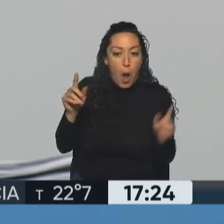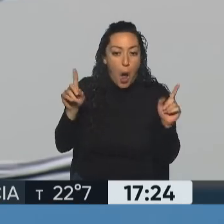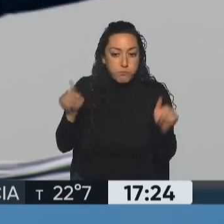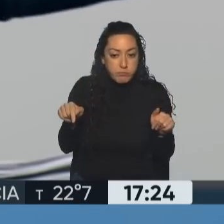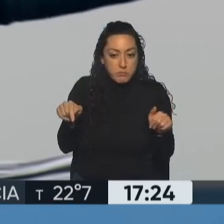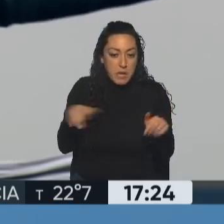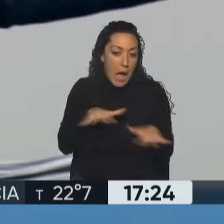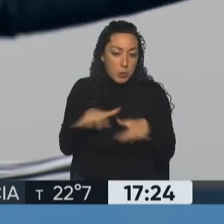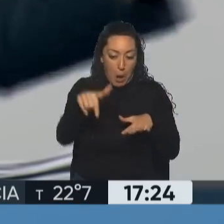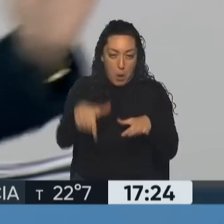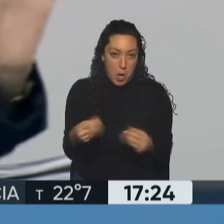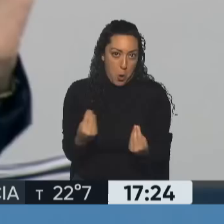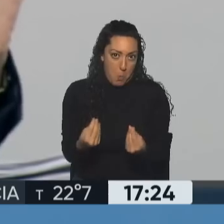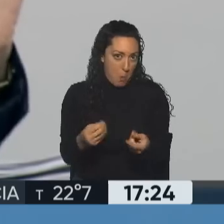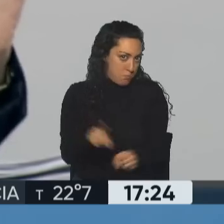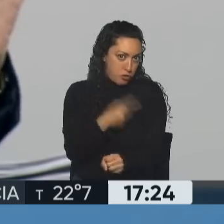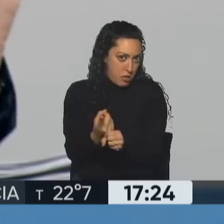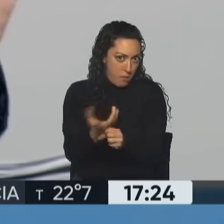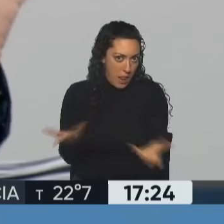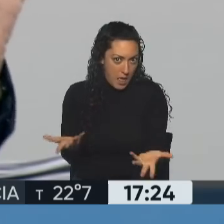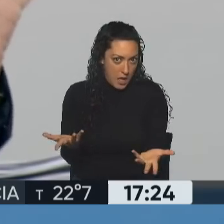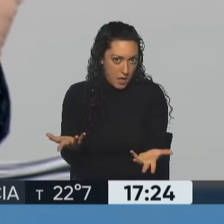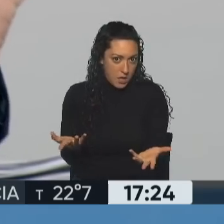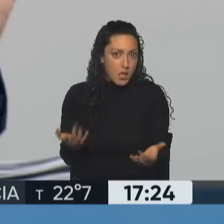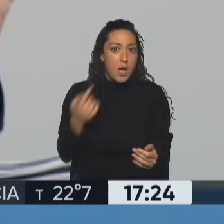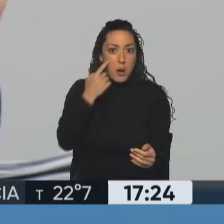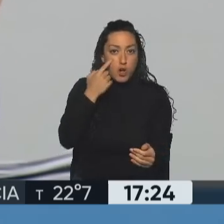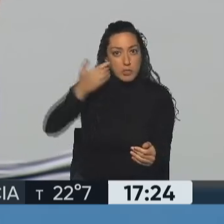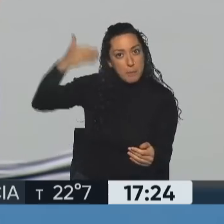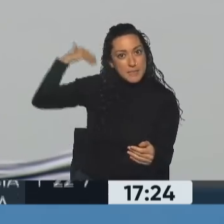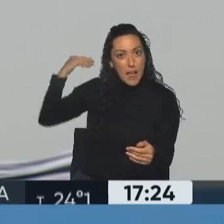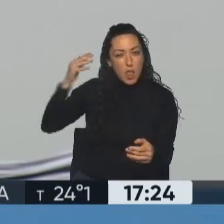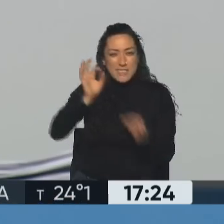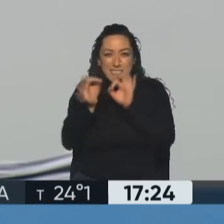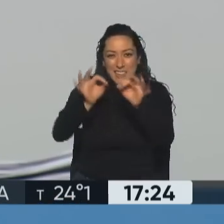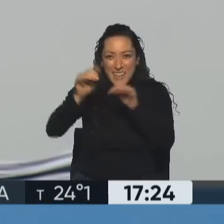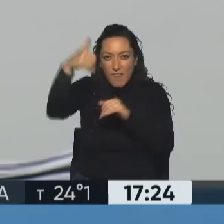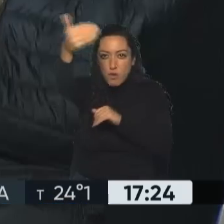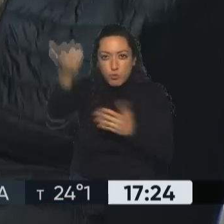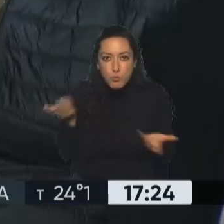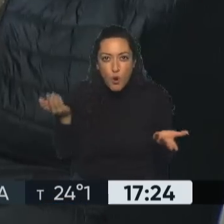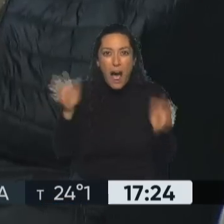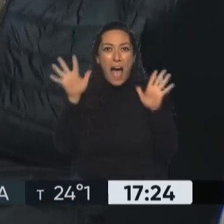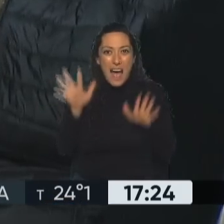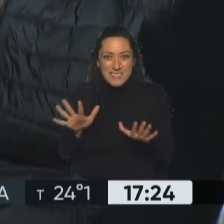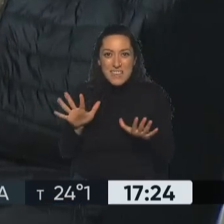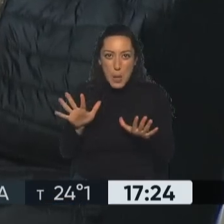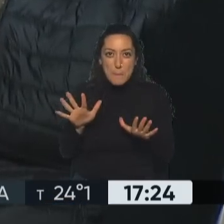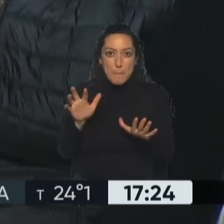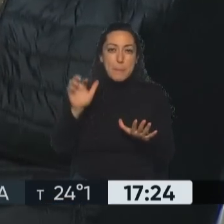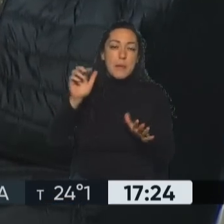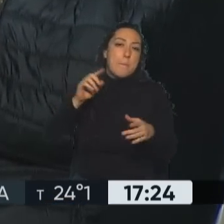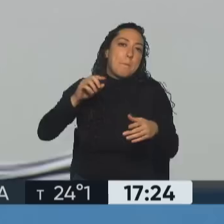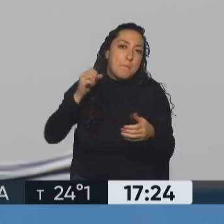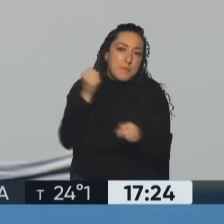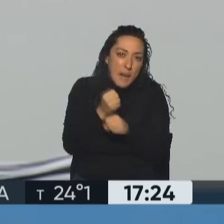el conocimiento del pasado y la imaginación y la estrategia del futuro. De eso se trata, en definitiva, la